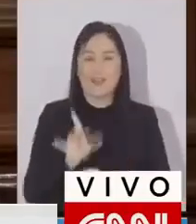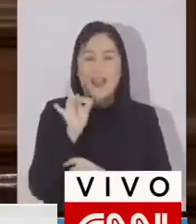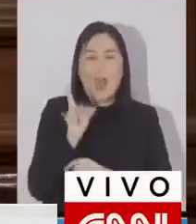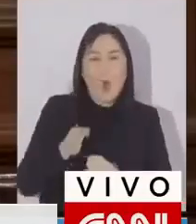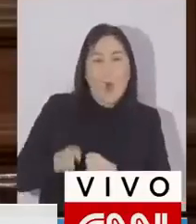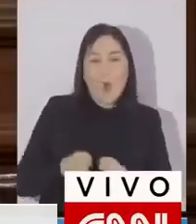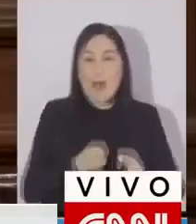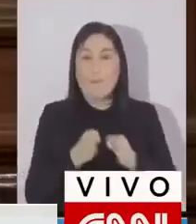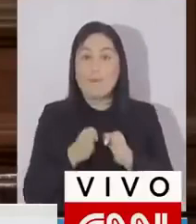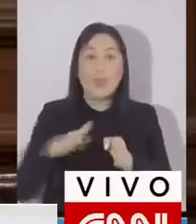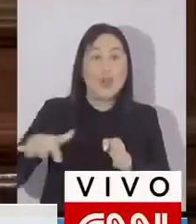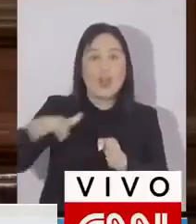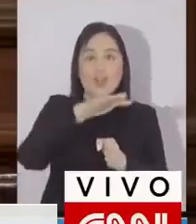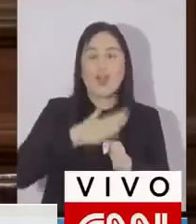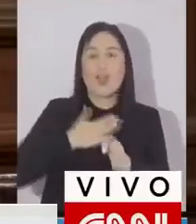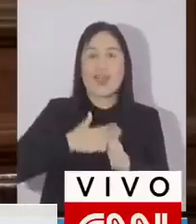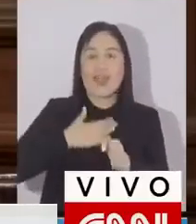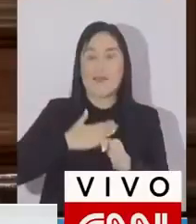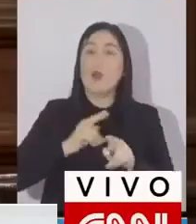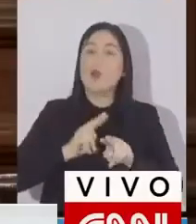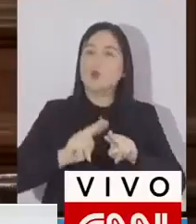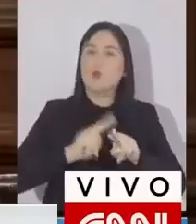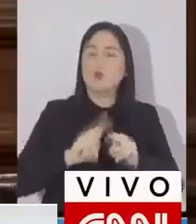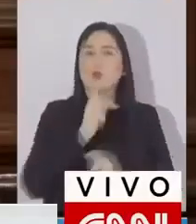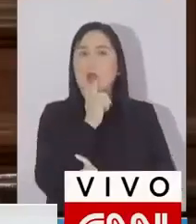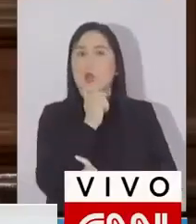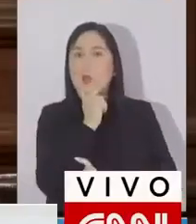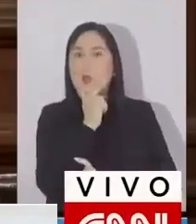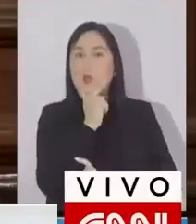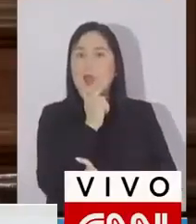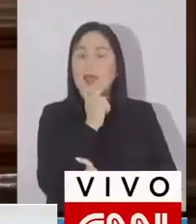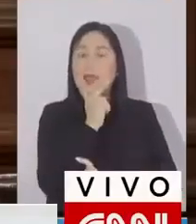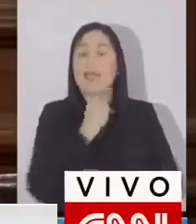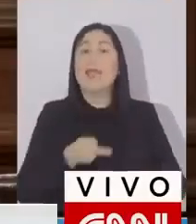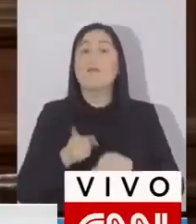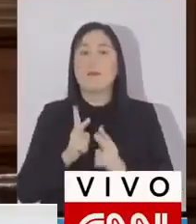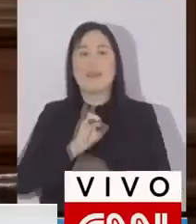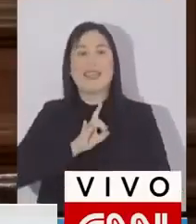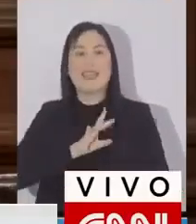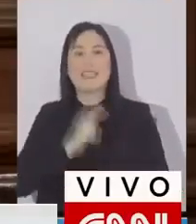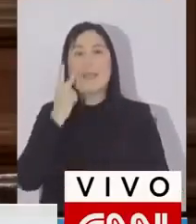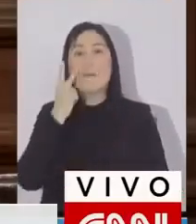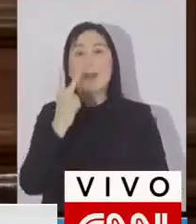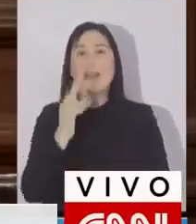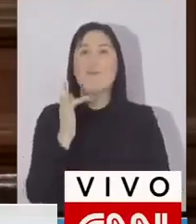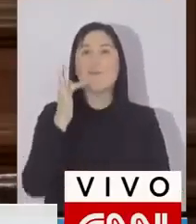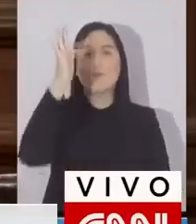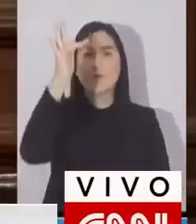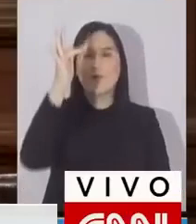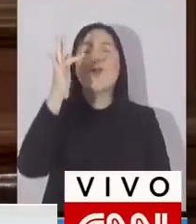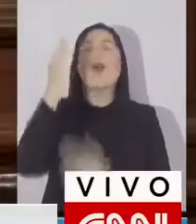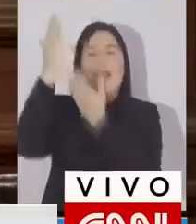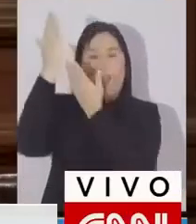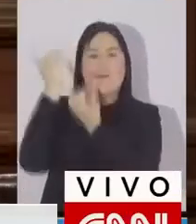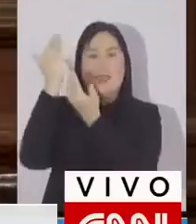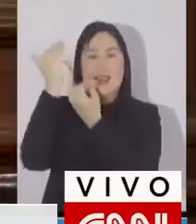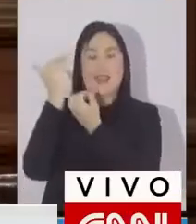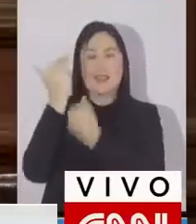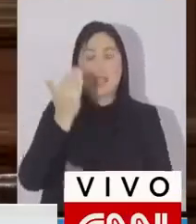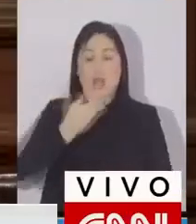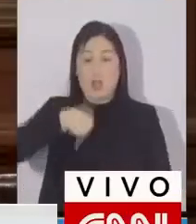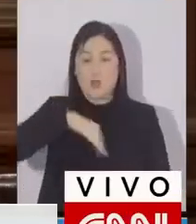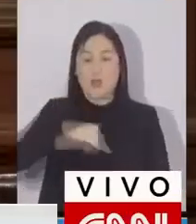resuelva la incertidumbre y que permita chile mirar hacia el futuro con esperanza nuestra disposición es a trabajar